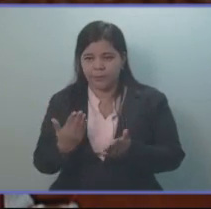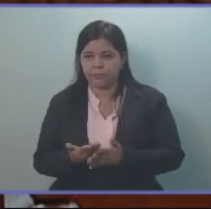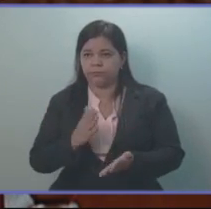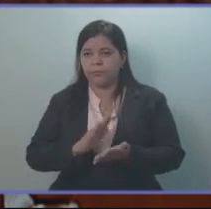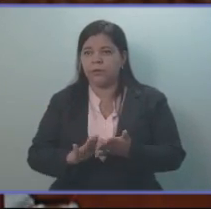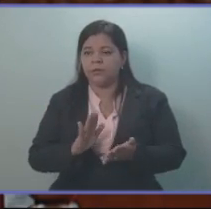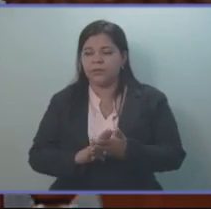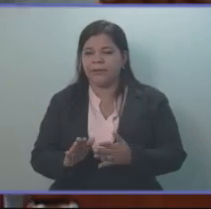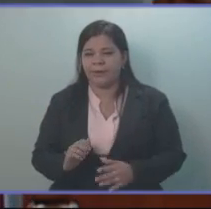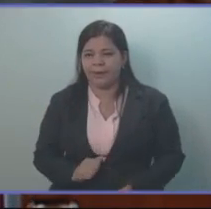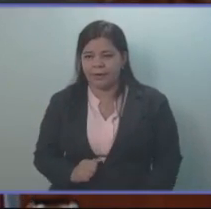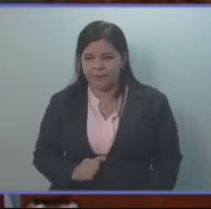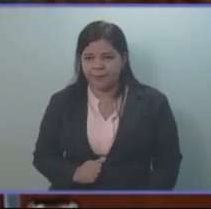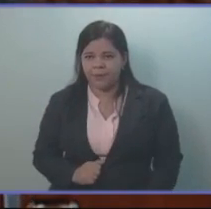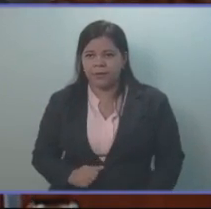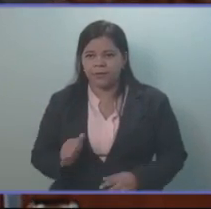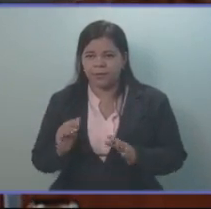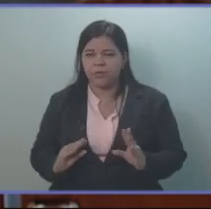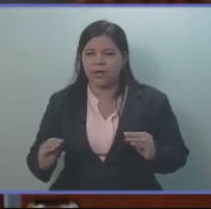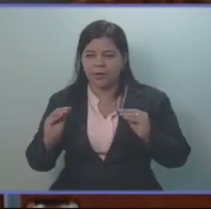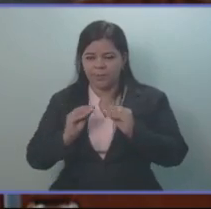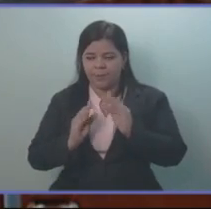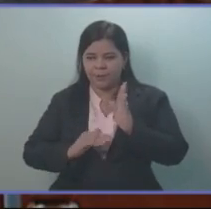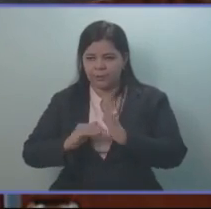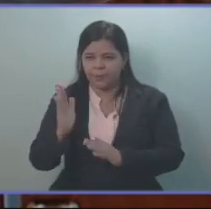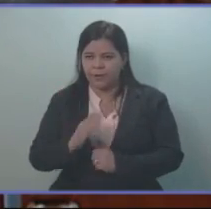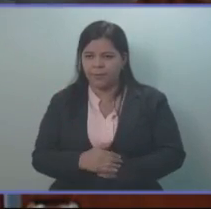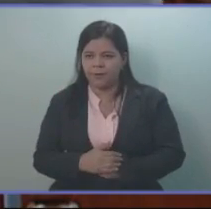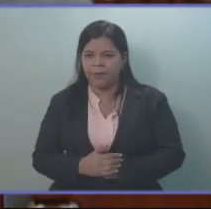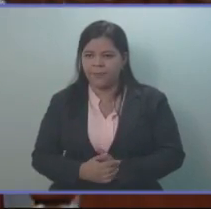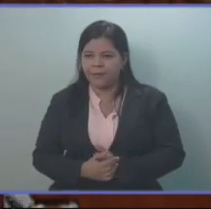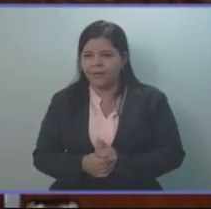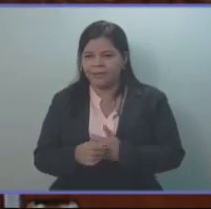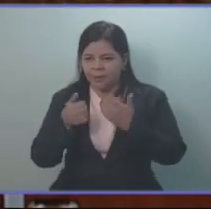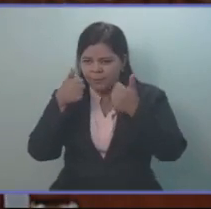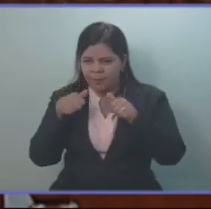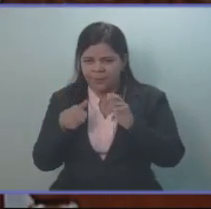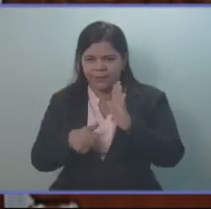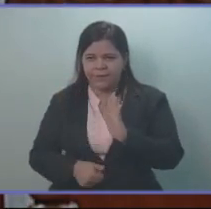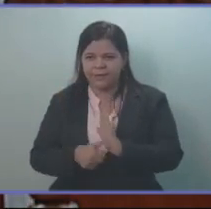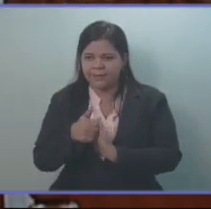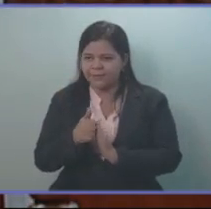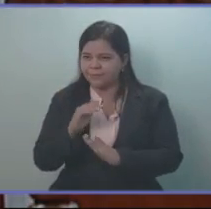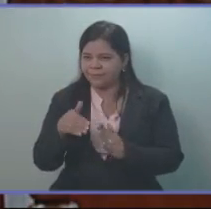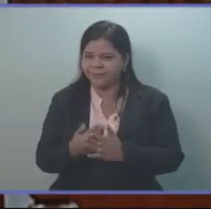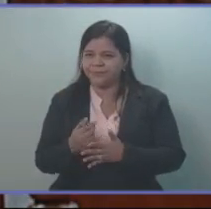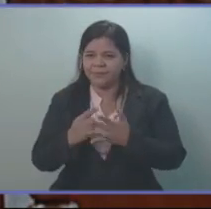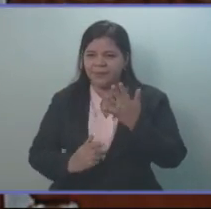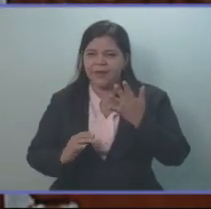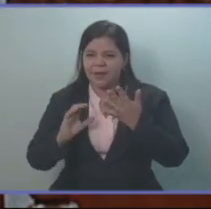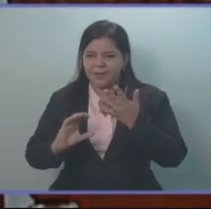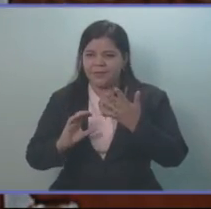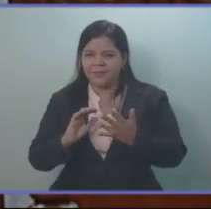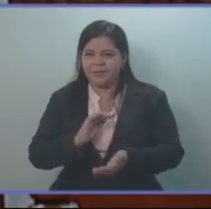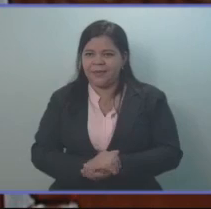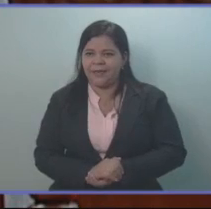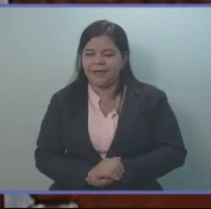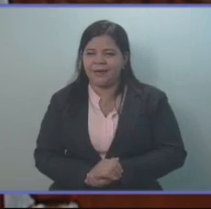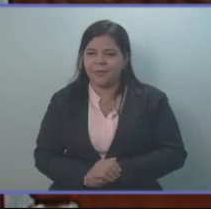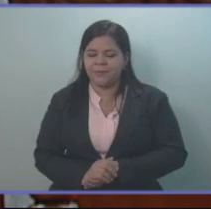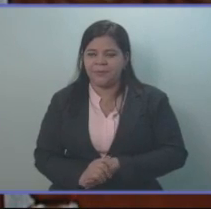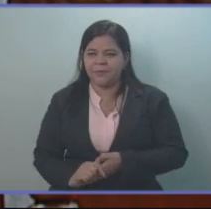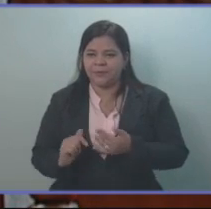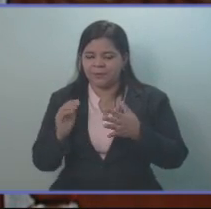financiamiento. Romanos 2, que el artículo 114 de la Constitución de la República establece que el Estado